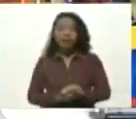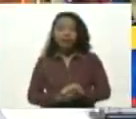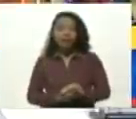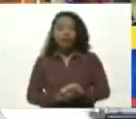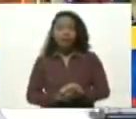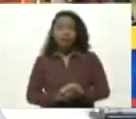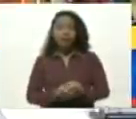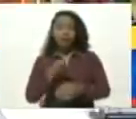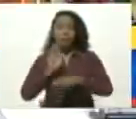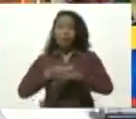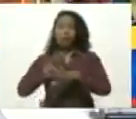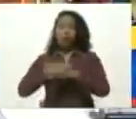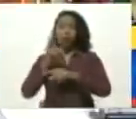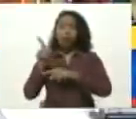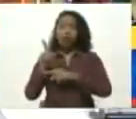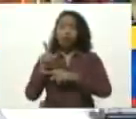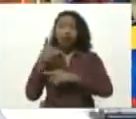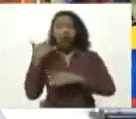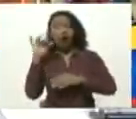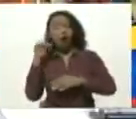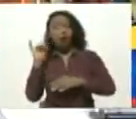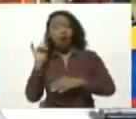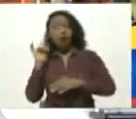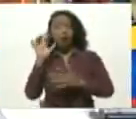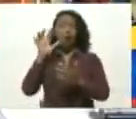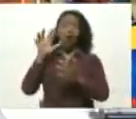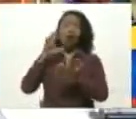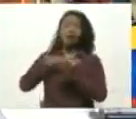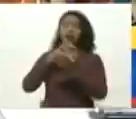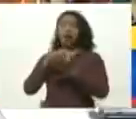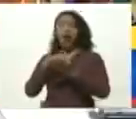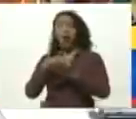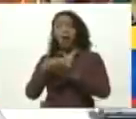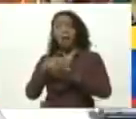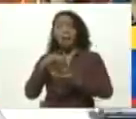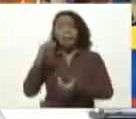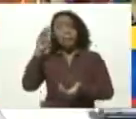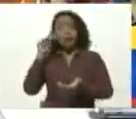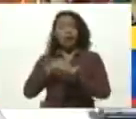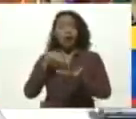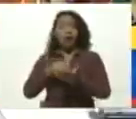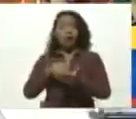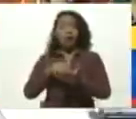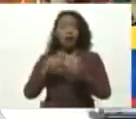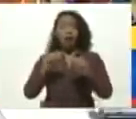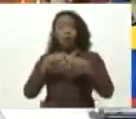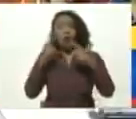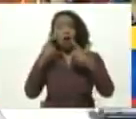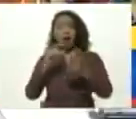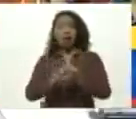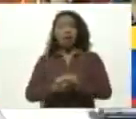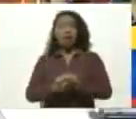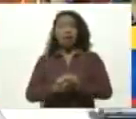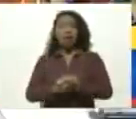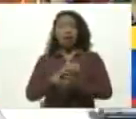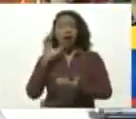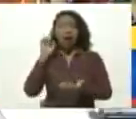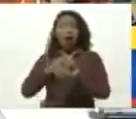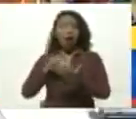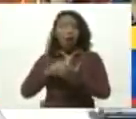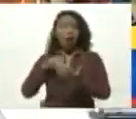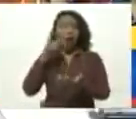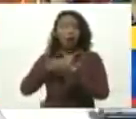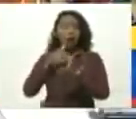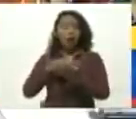sucedió tal cosa, está la tendencia en los estados, Miranda, La Guaira, Aragua, Carabobo,